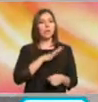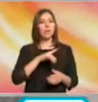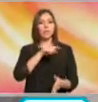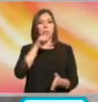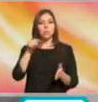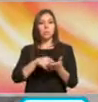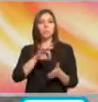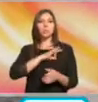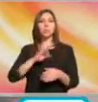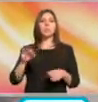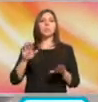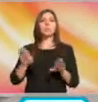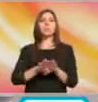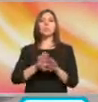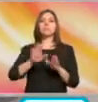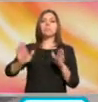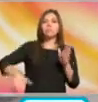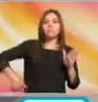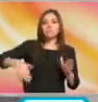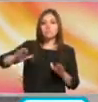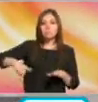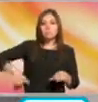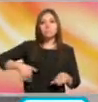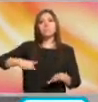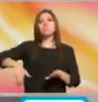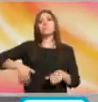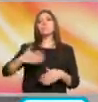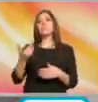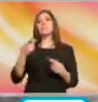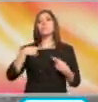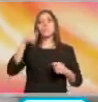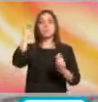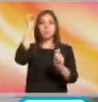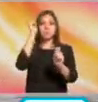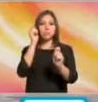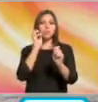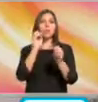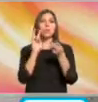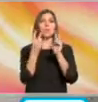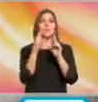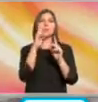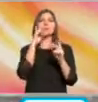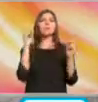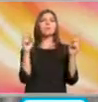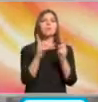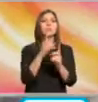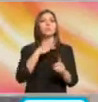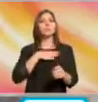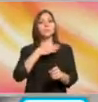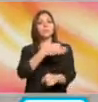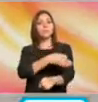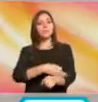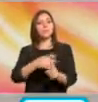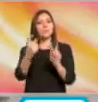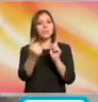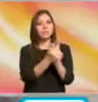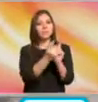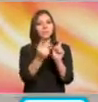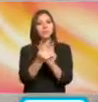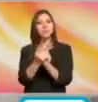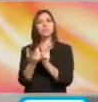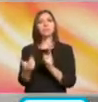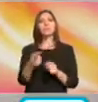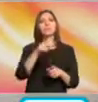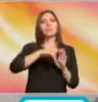las patinetas, las esculturas, para decirle a los vecinos: buenas tardes, joven, poeta,